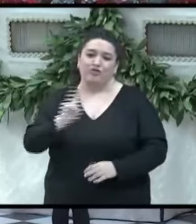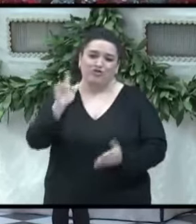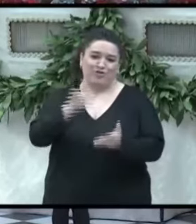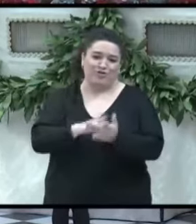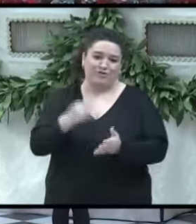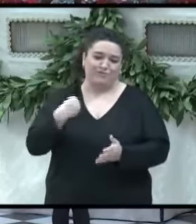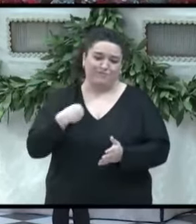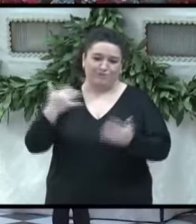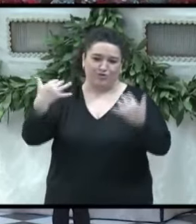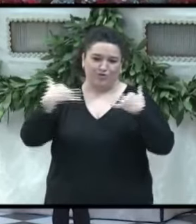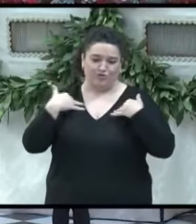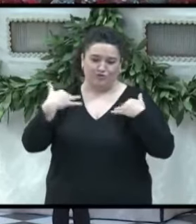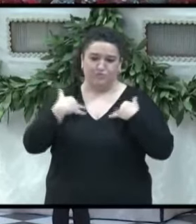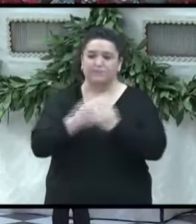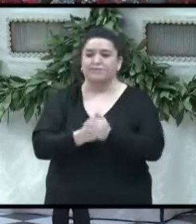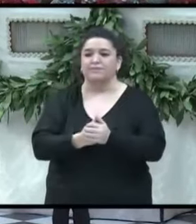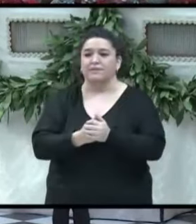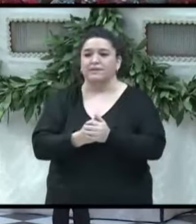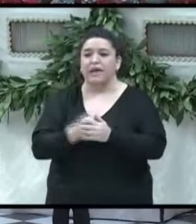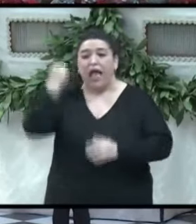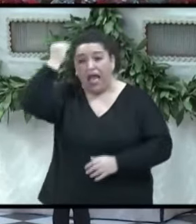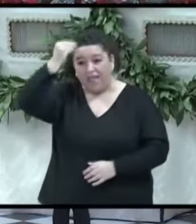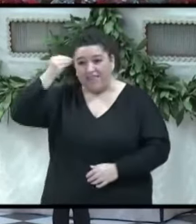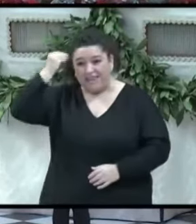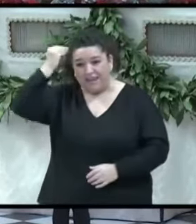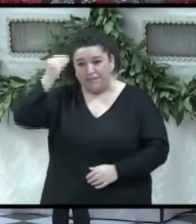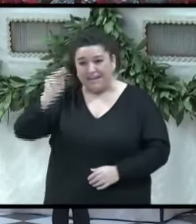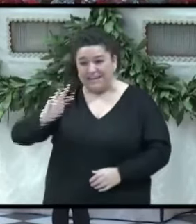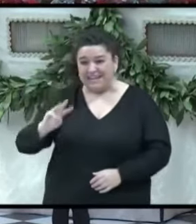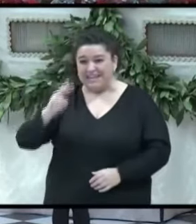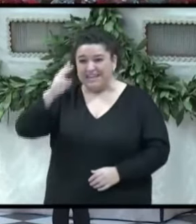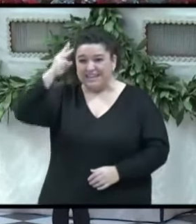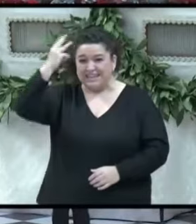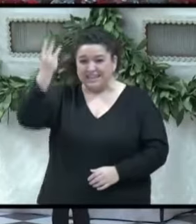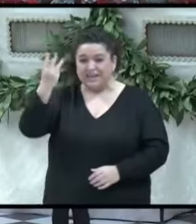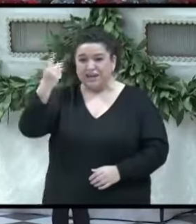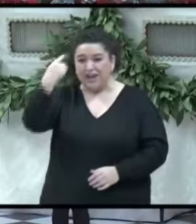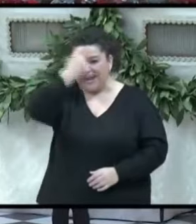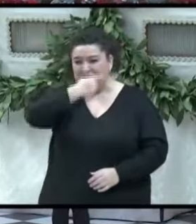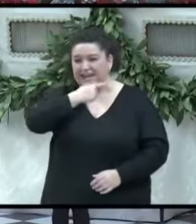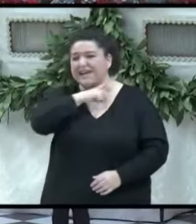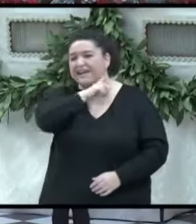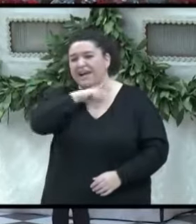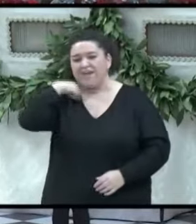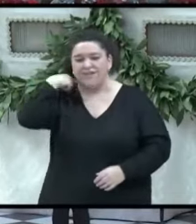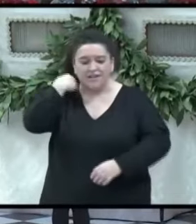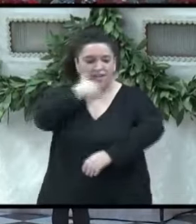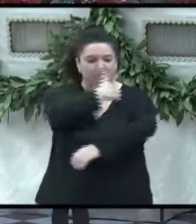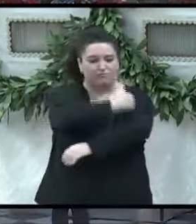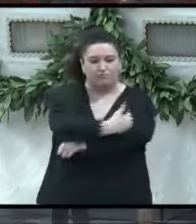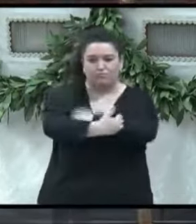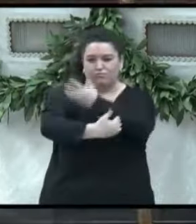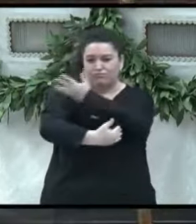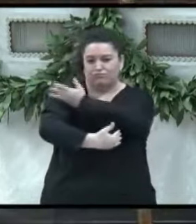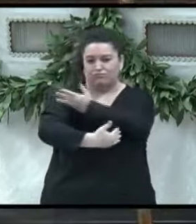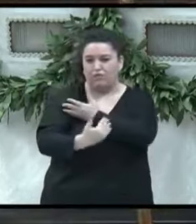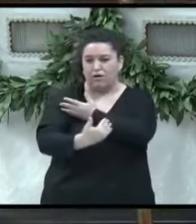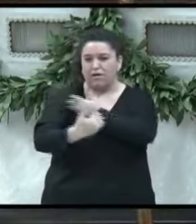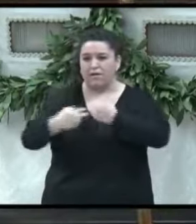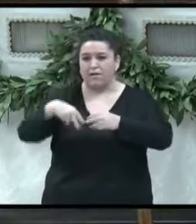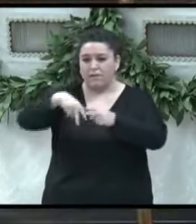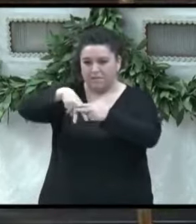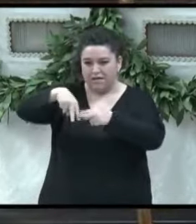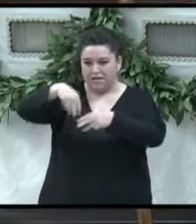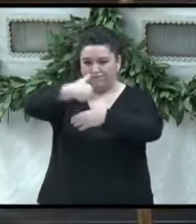elemir abderramán tercero le cortó la cabeza los brazos los las